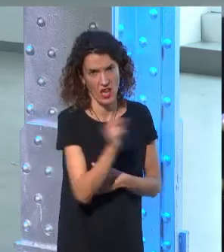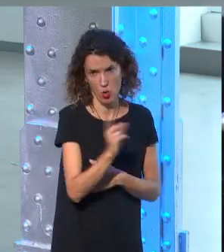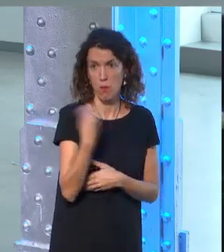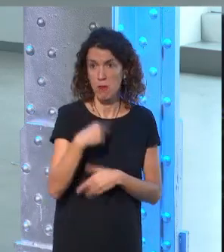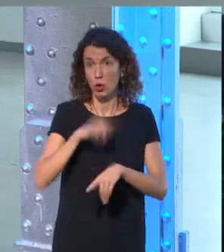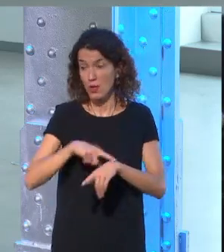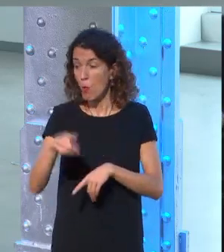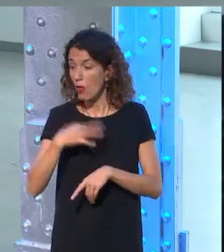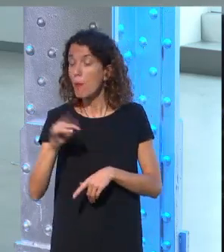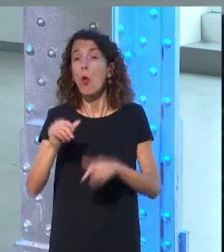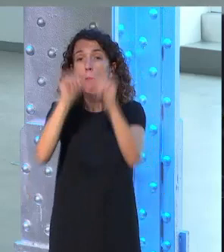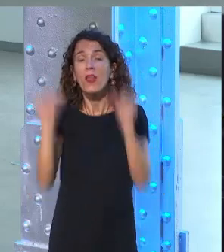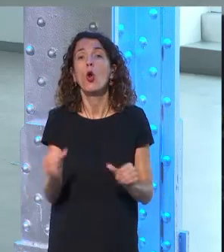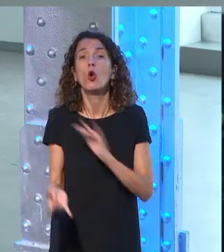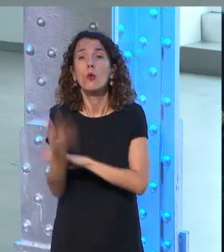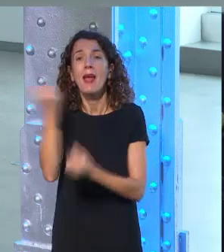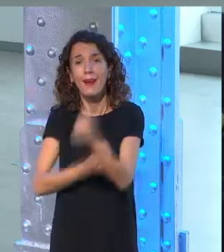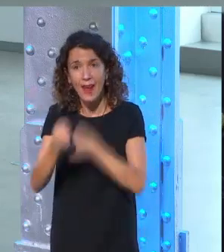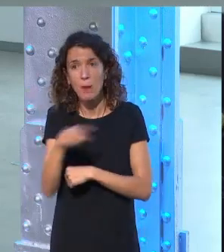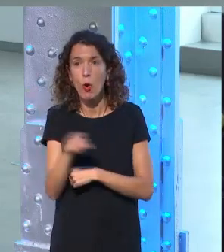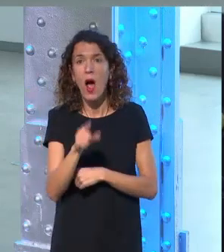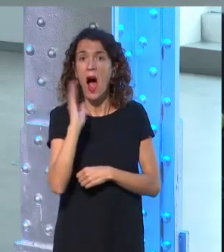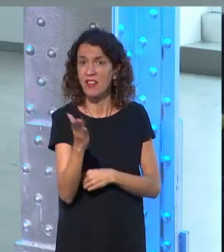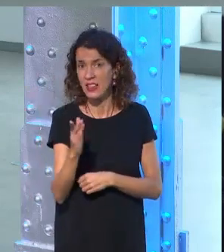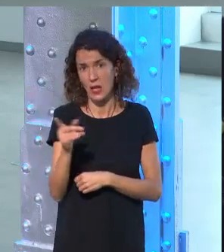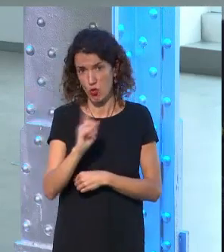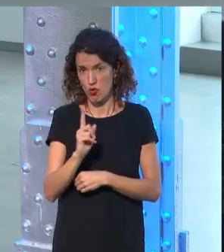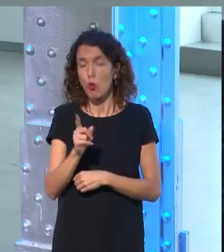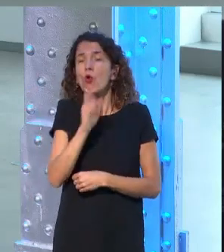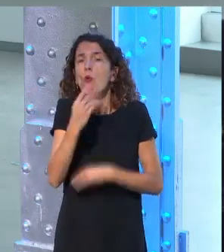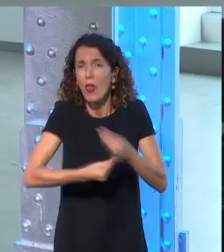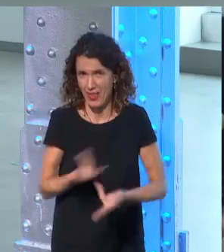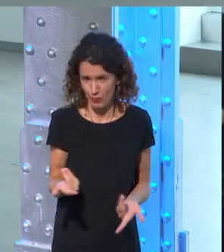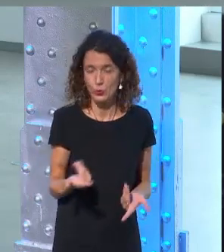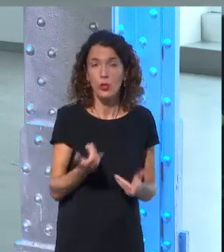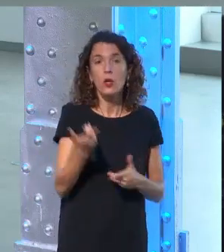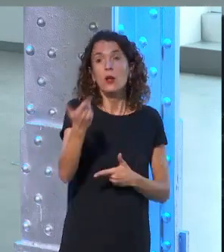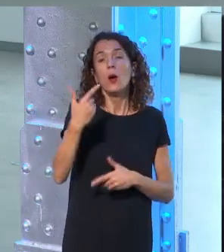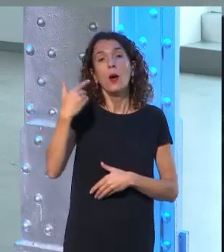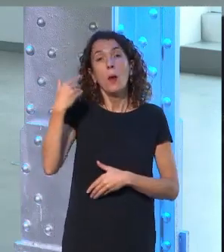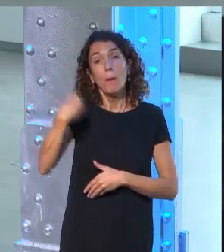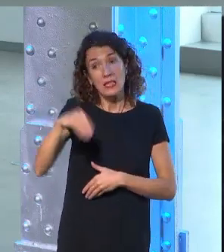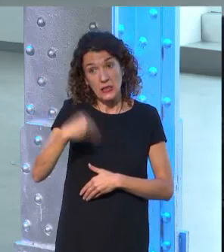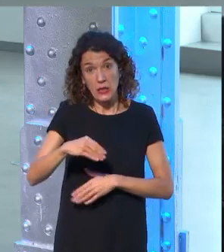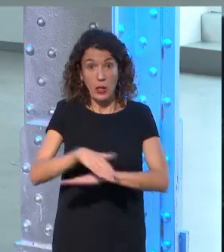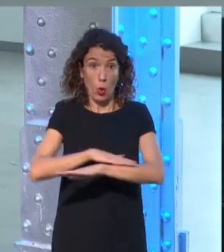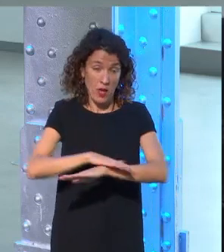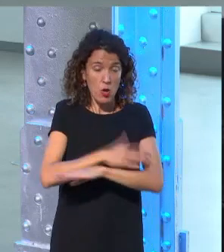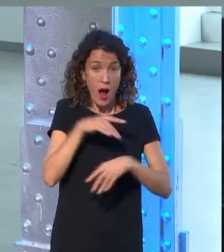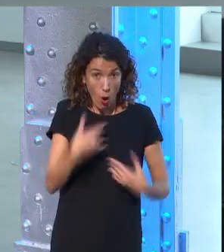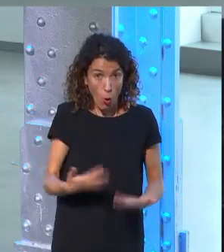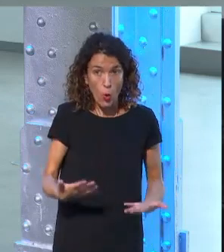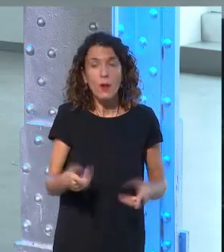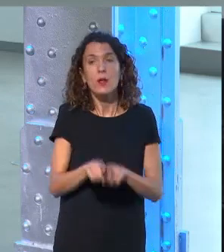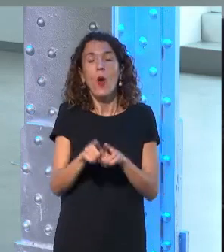que cambiamos hacia otro modelo? Y eso requiere que en este momento quien está ostentando el gobierno de la nación, el gobierno del Estado,